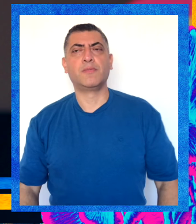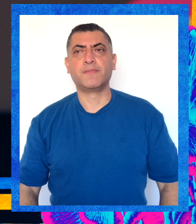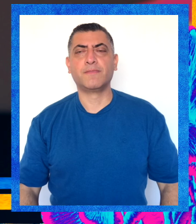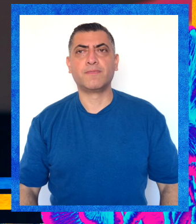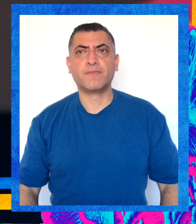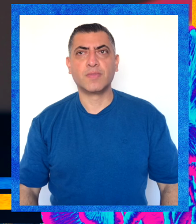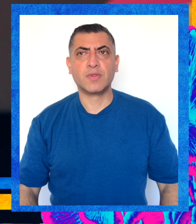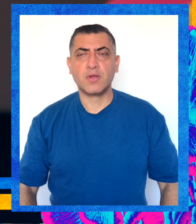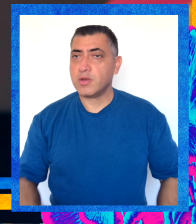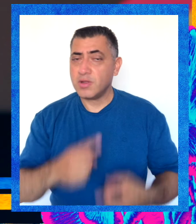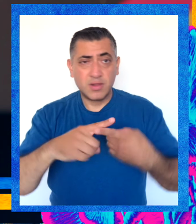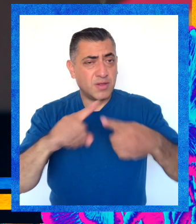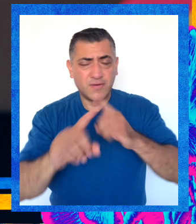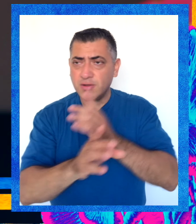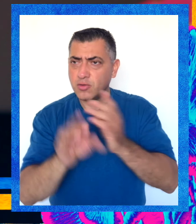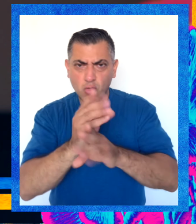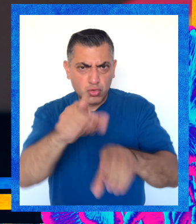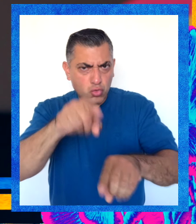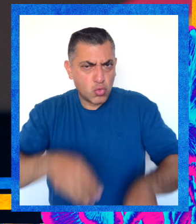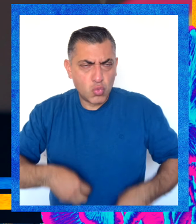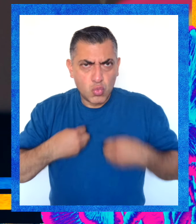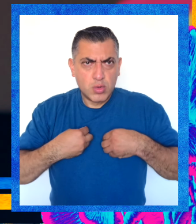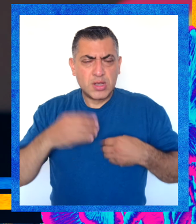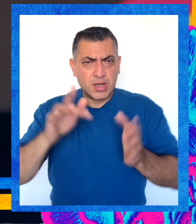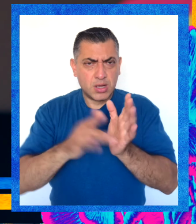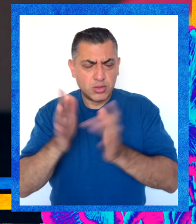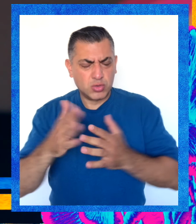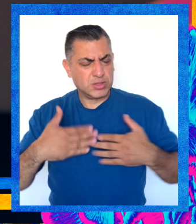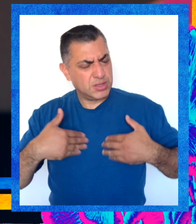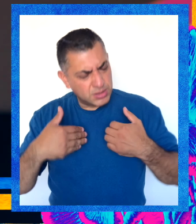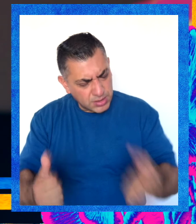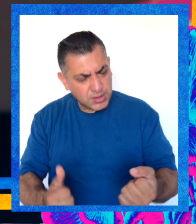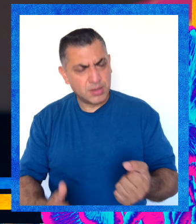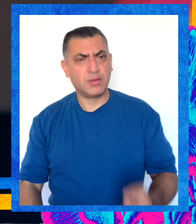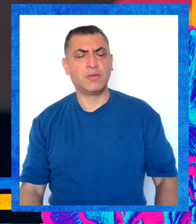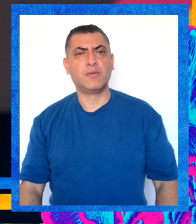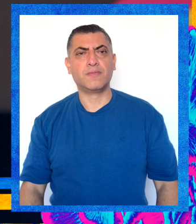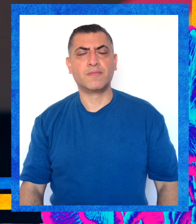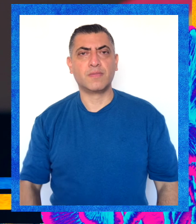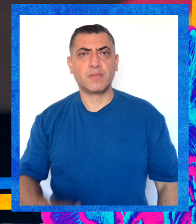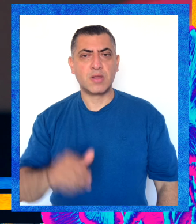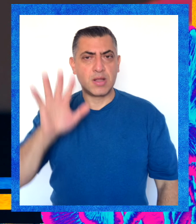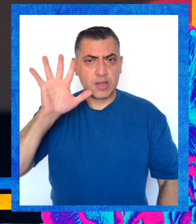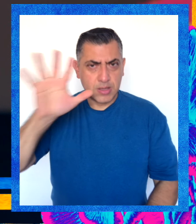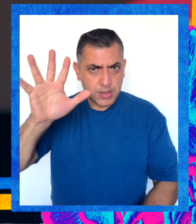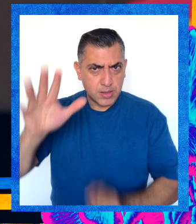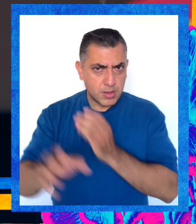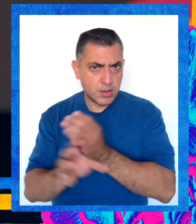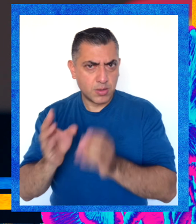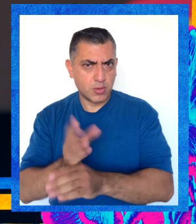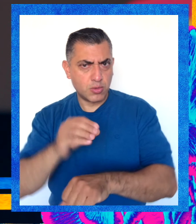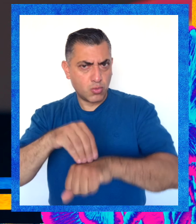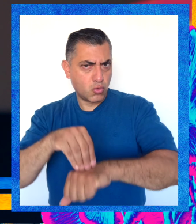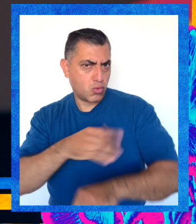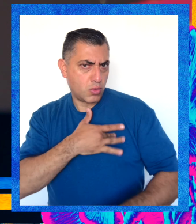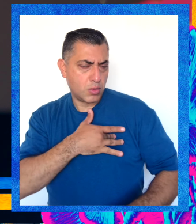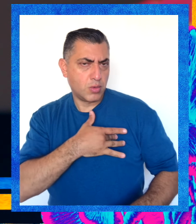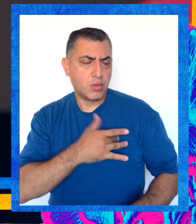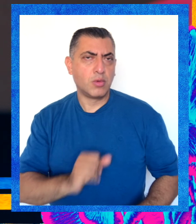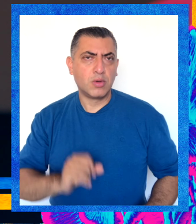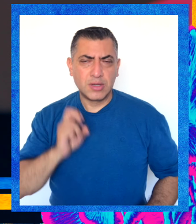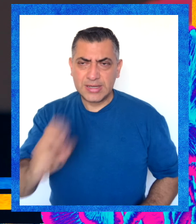sea cualquiera la circunstancia que has vivido él entiende exactamente y la quinta y más maravillosa cosa que yo deja en tu corazón